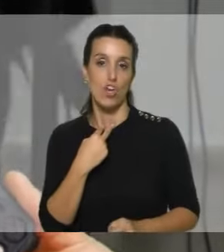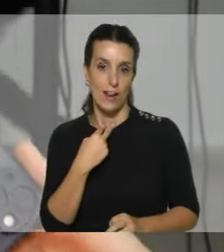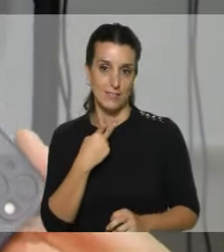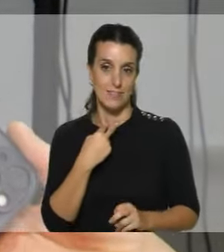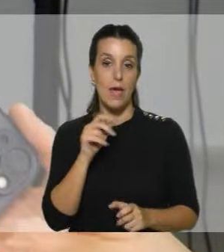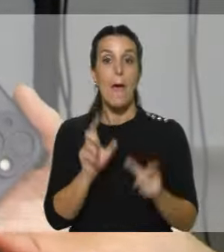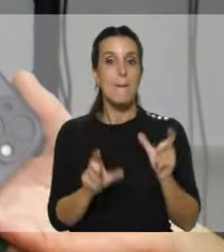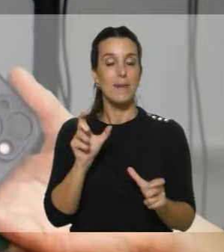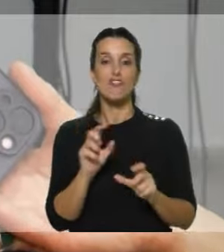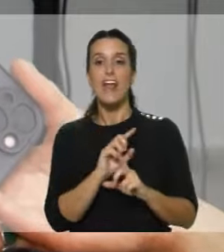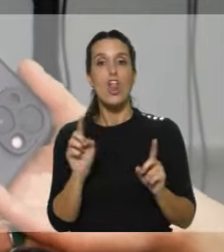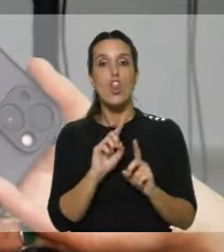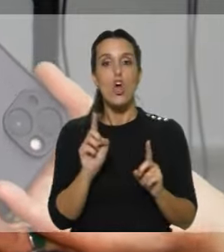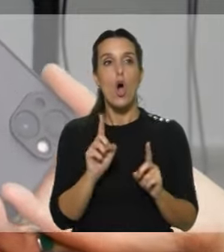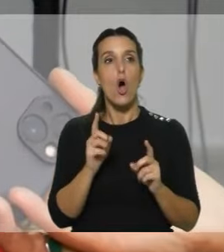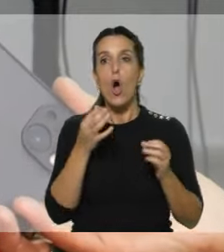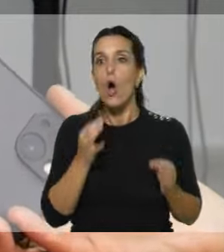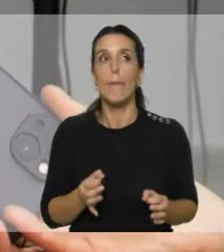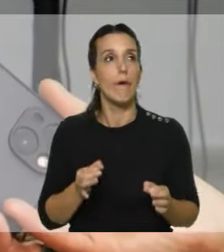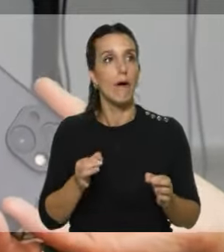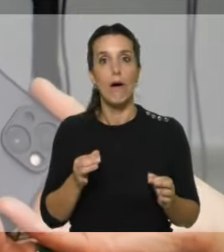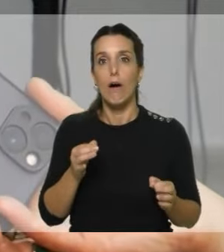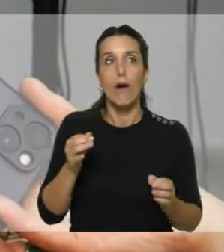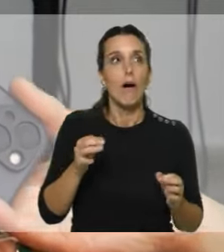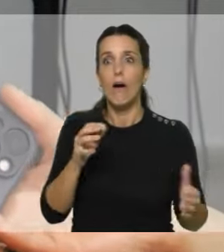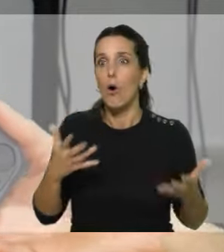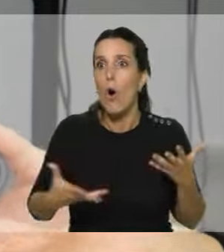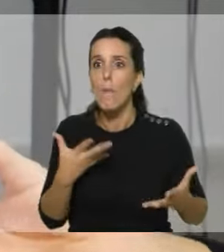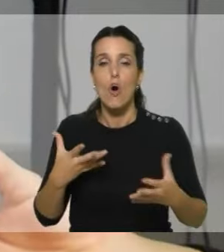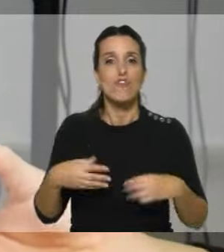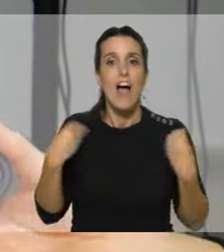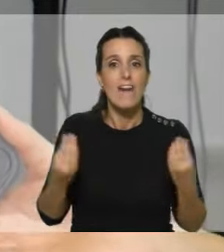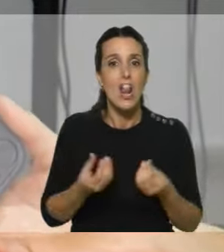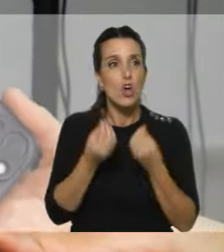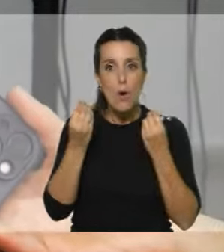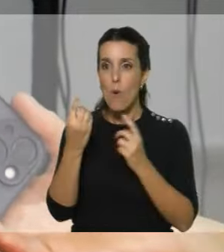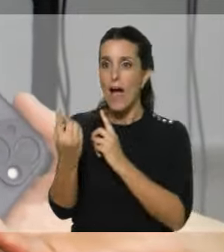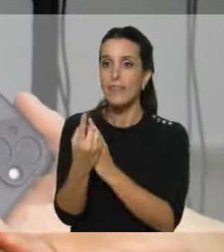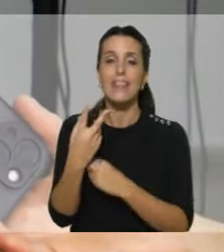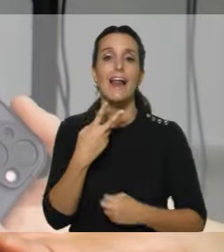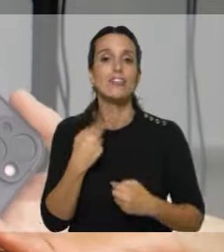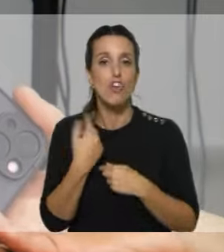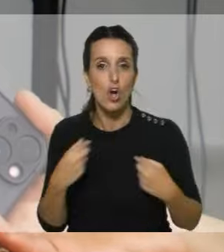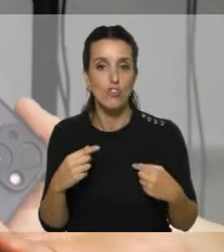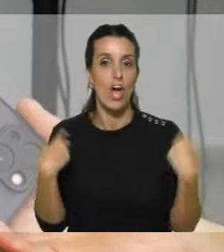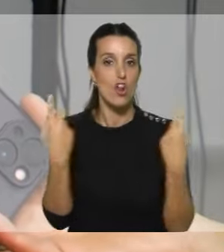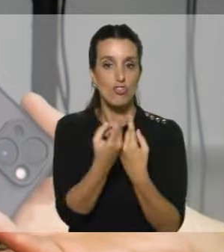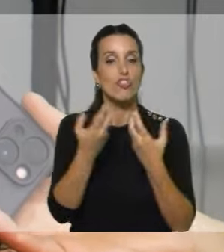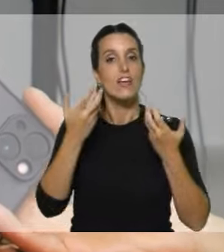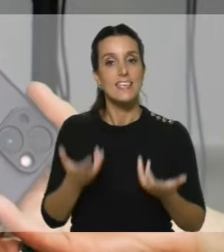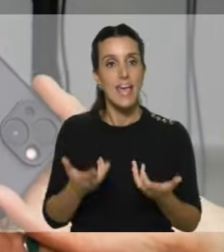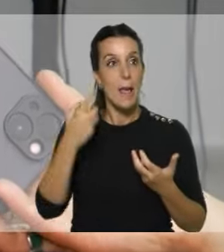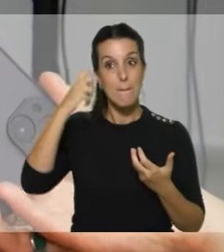que la gente no tenga que hacer una peregrinación para lograr atender alguna adicción. Lo que estamos planteando en el Plan